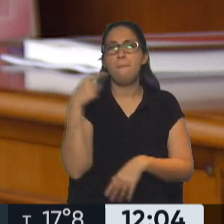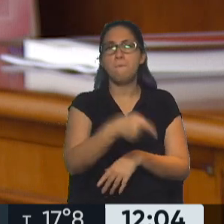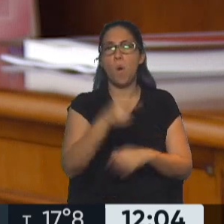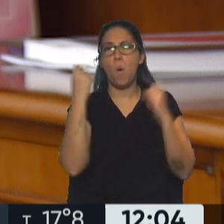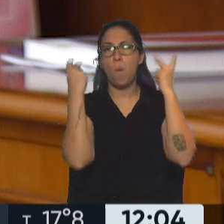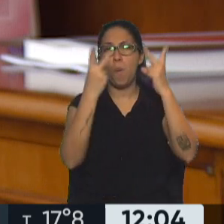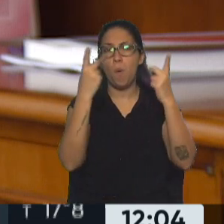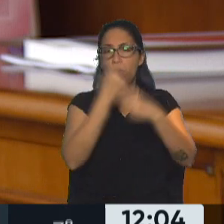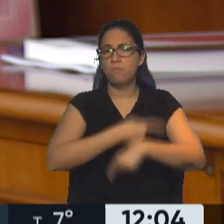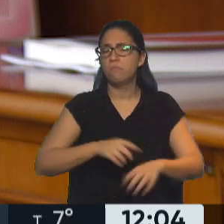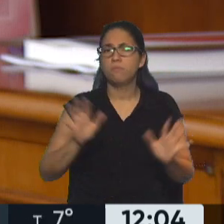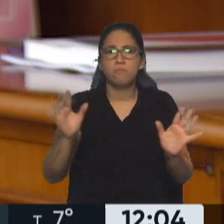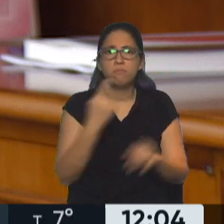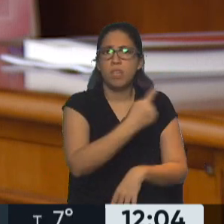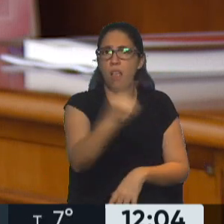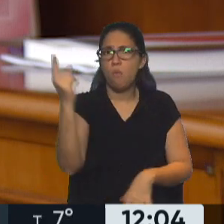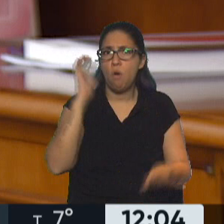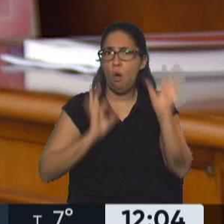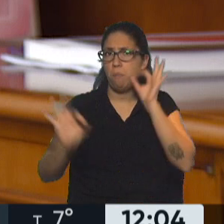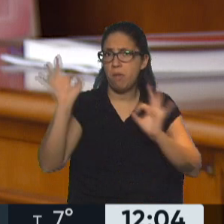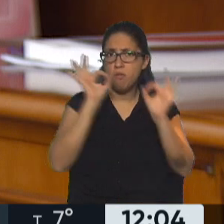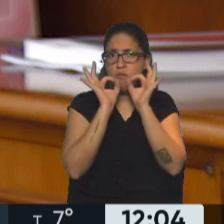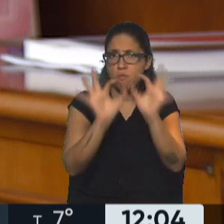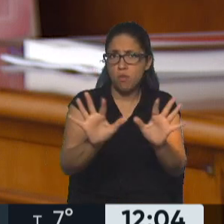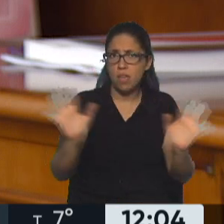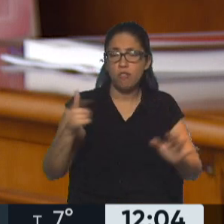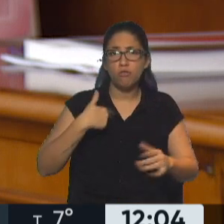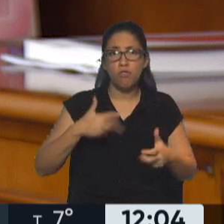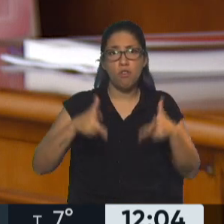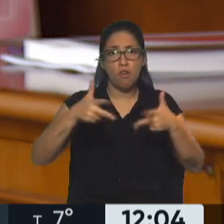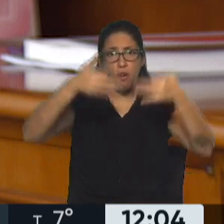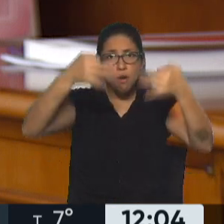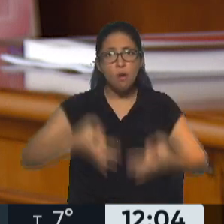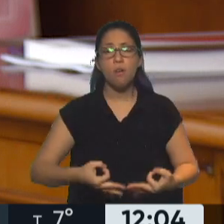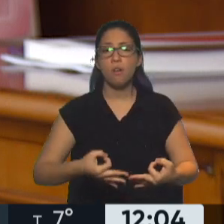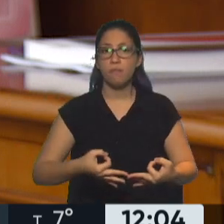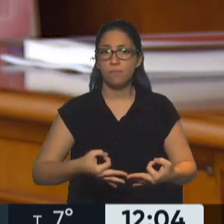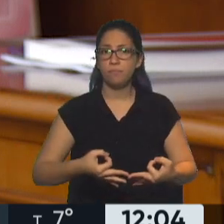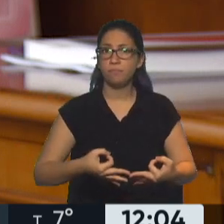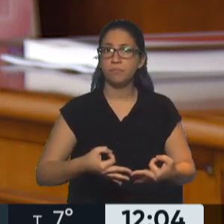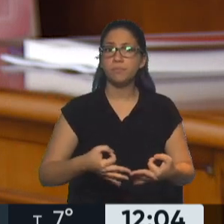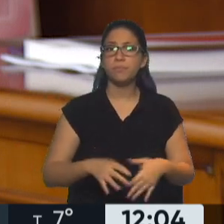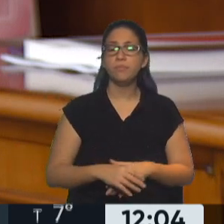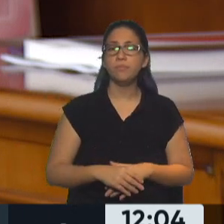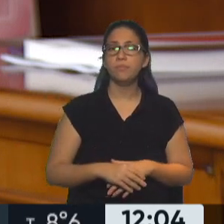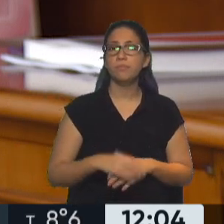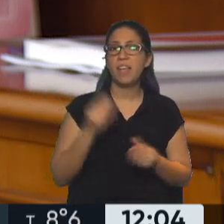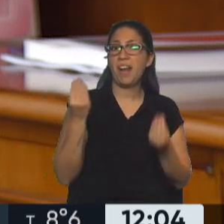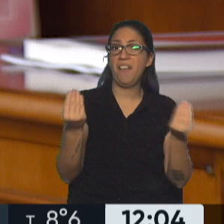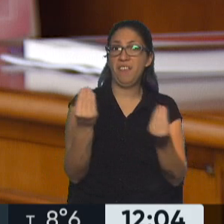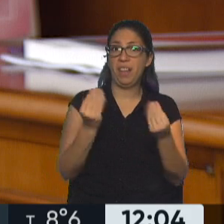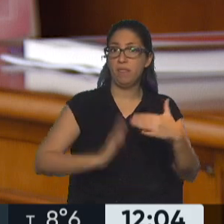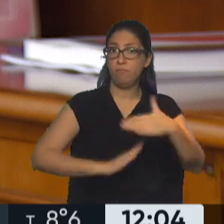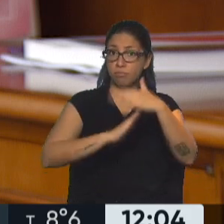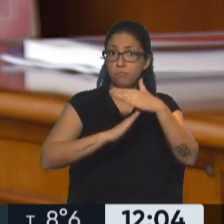sentido, bueno, digamos, cada uno es libre de opinar como quiera. Yo lo que te puedo asegurar es que todos los principales referentes de